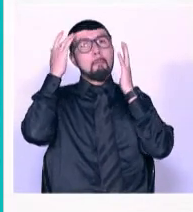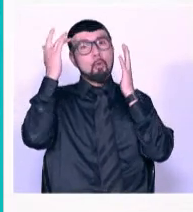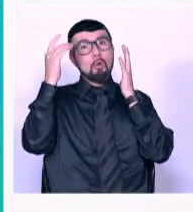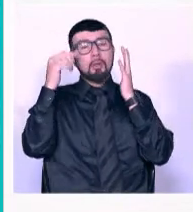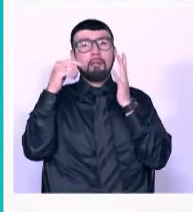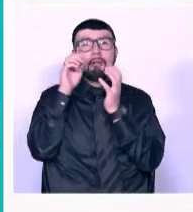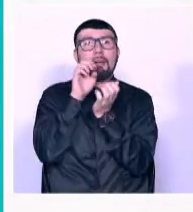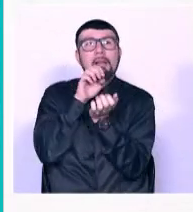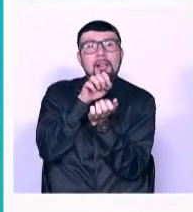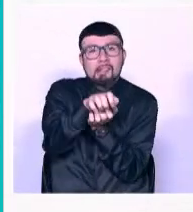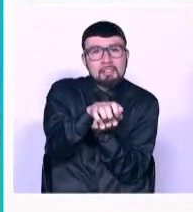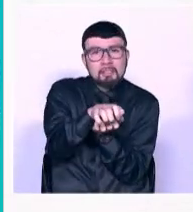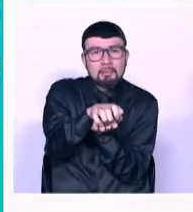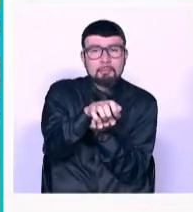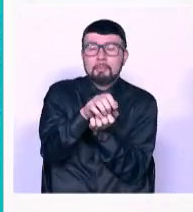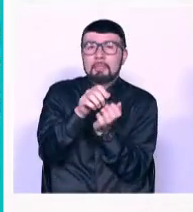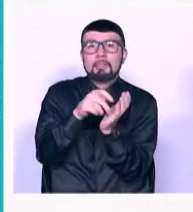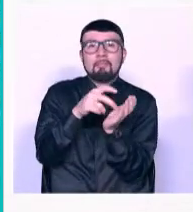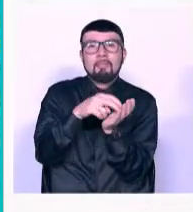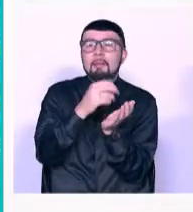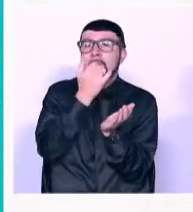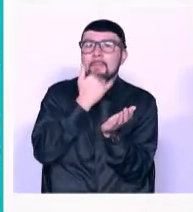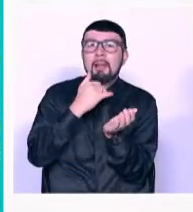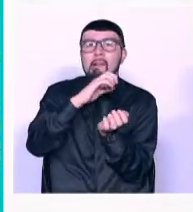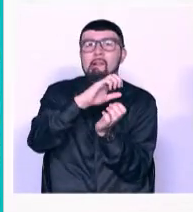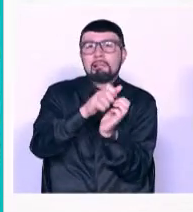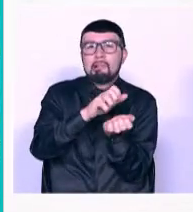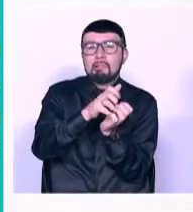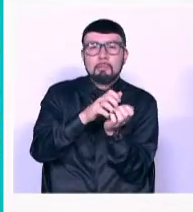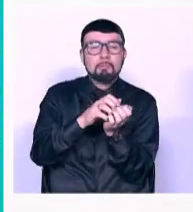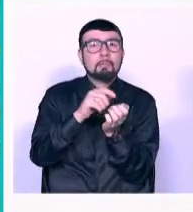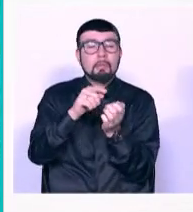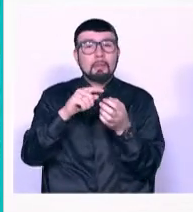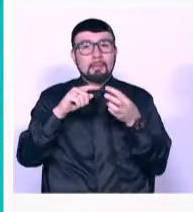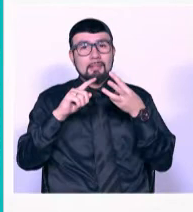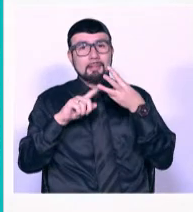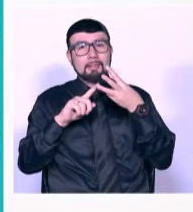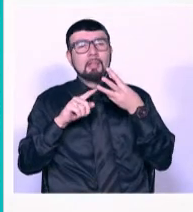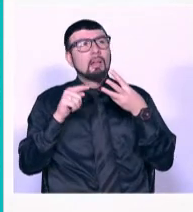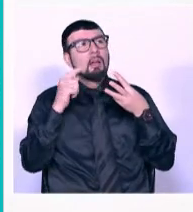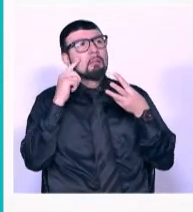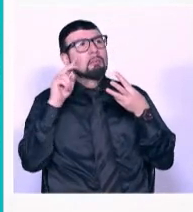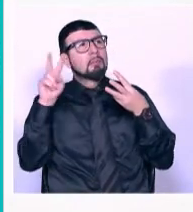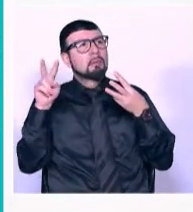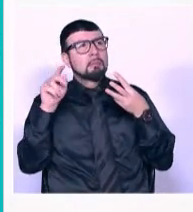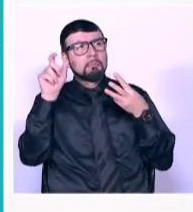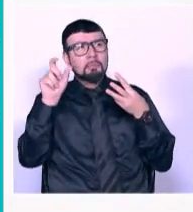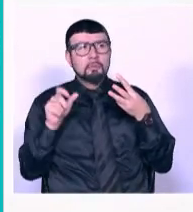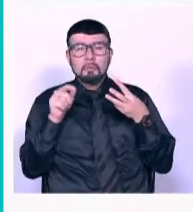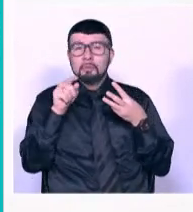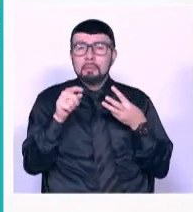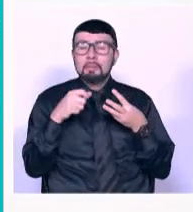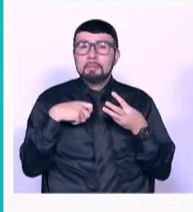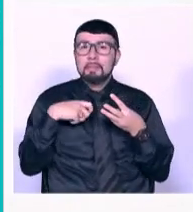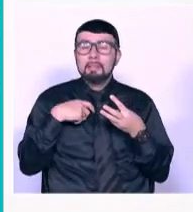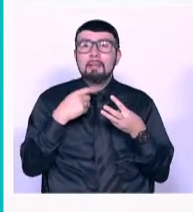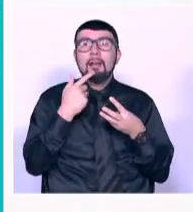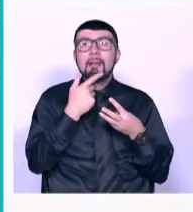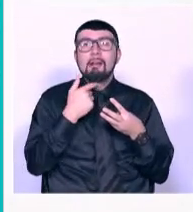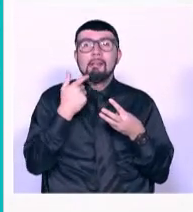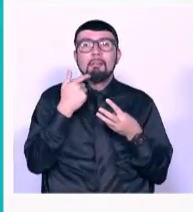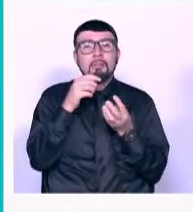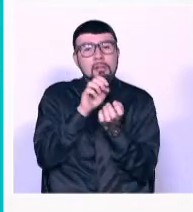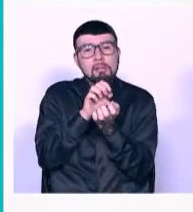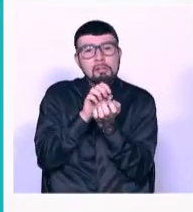hacia adelante, está mordiendo al revés. Y en la tercera vemos un paciente que tiene el maxilar superior hacia afuera y